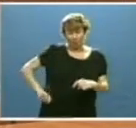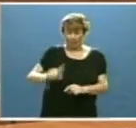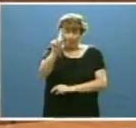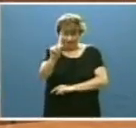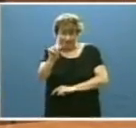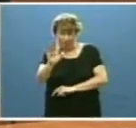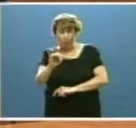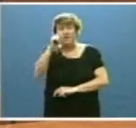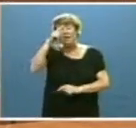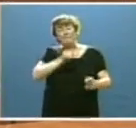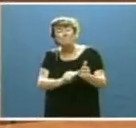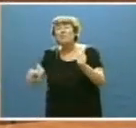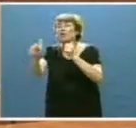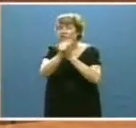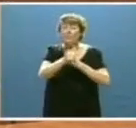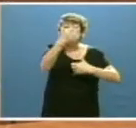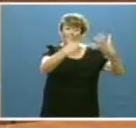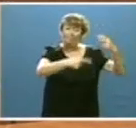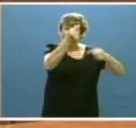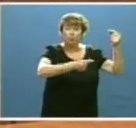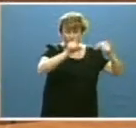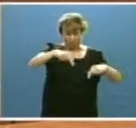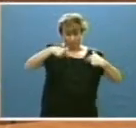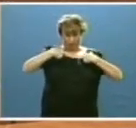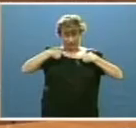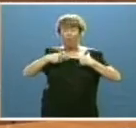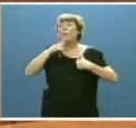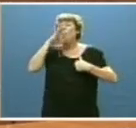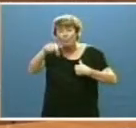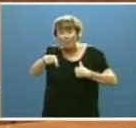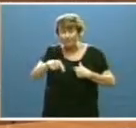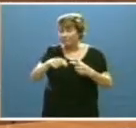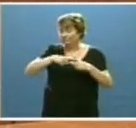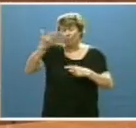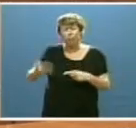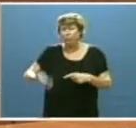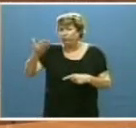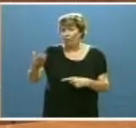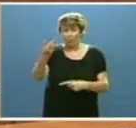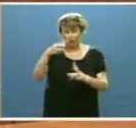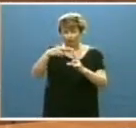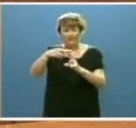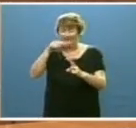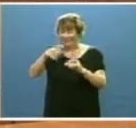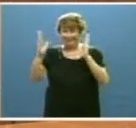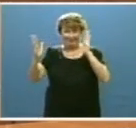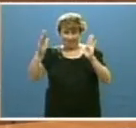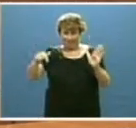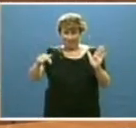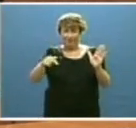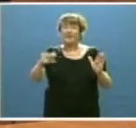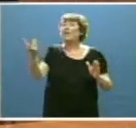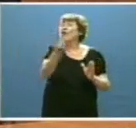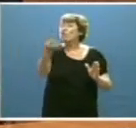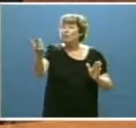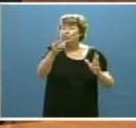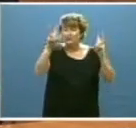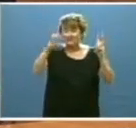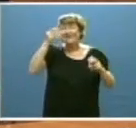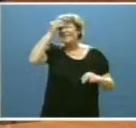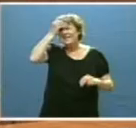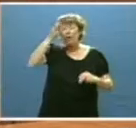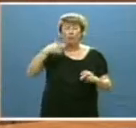y prioridad presupuestaria también han sido por tanto los elementos clave en este tiempo y en ambos aspectos creo